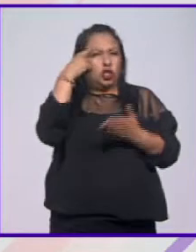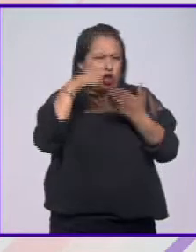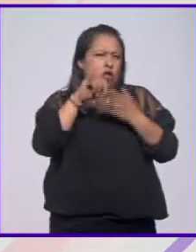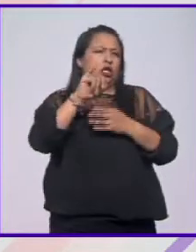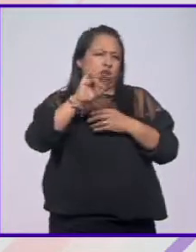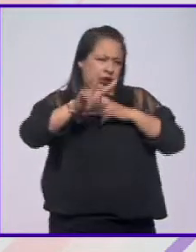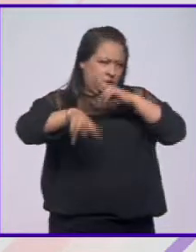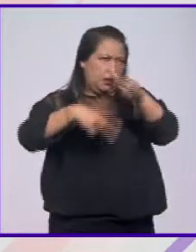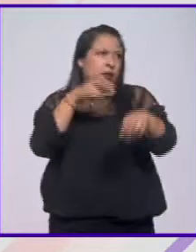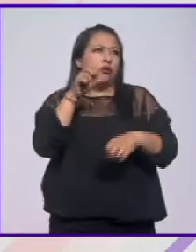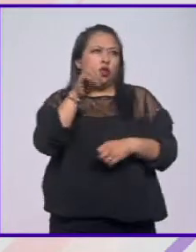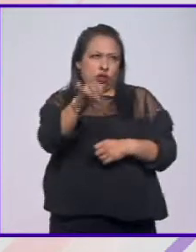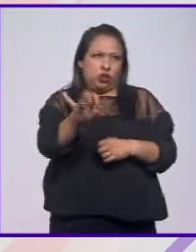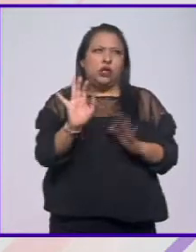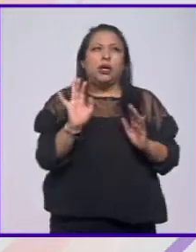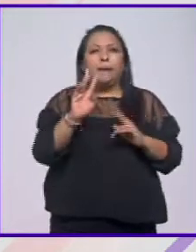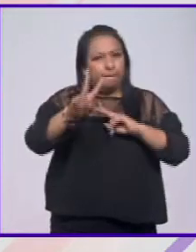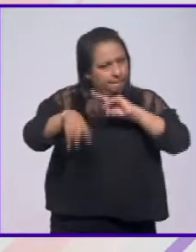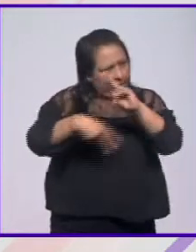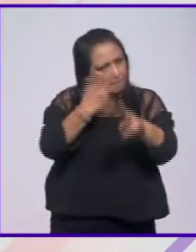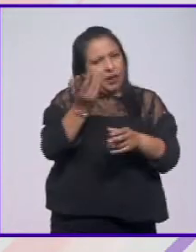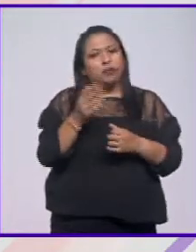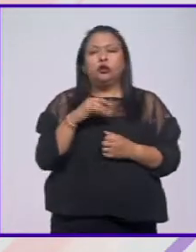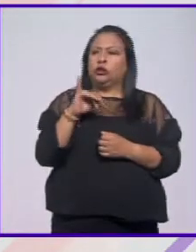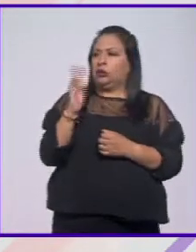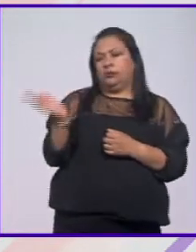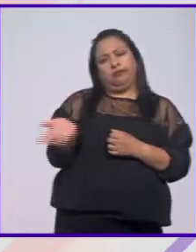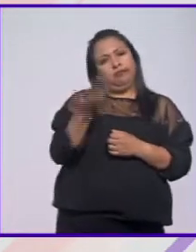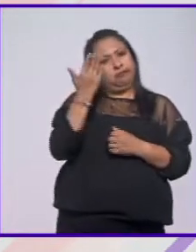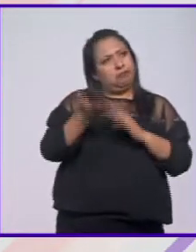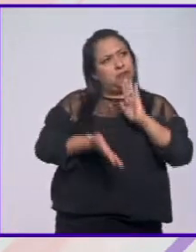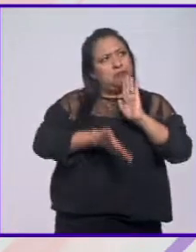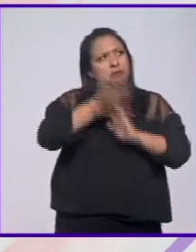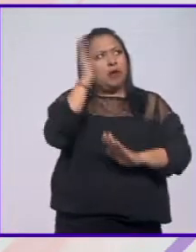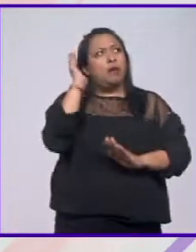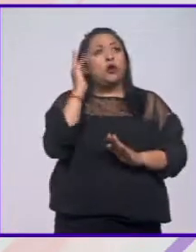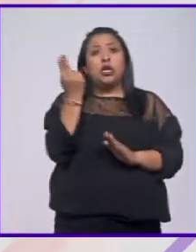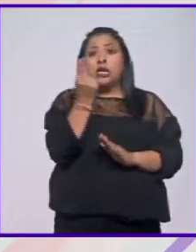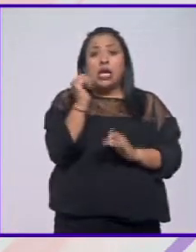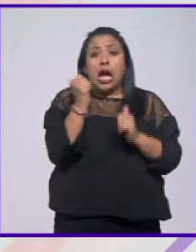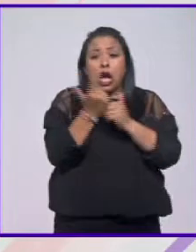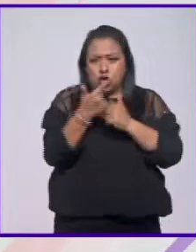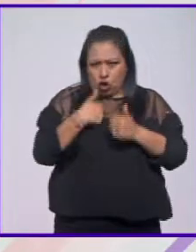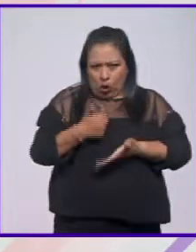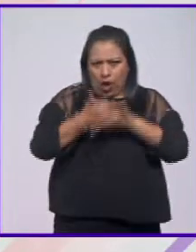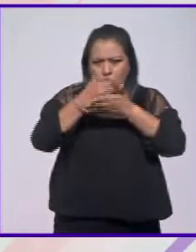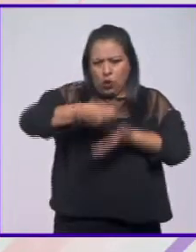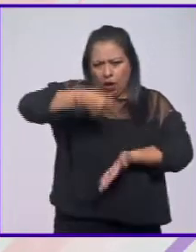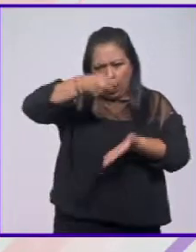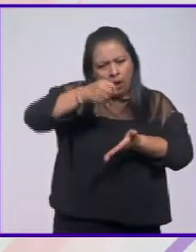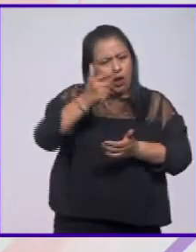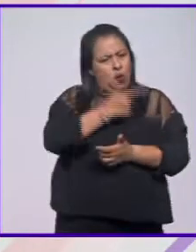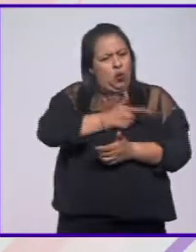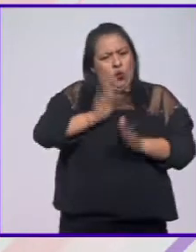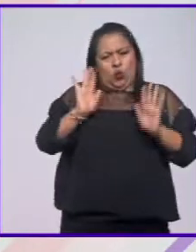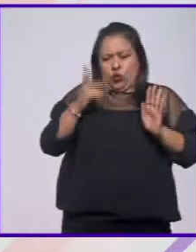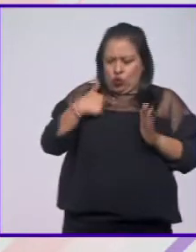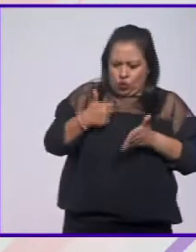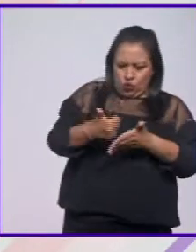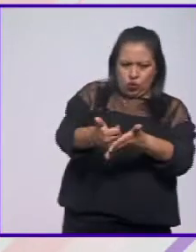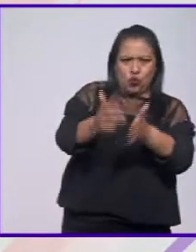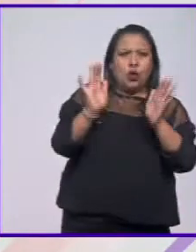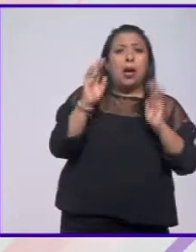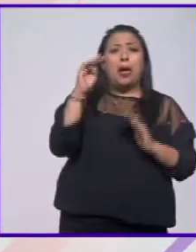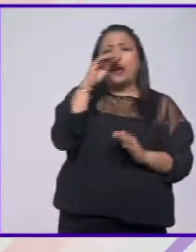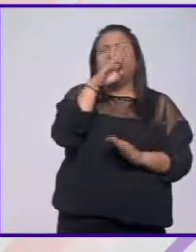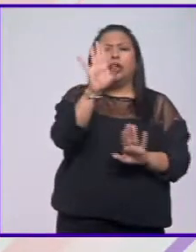vamos, ¿no? Sí, sí, claro. Vamos, ¿no? Vamos. ¿Ya? Si necesitan que alguien embale la obra, con mucho gusto. Si